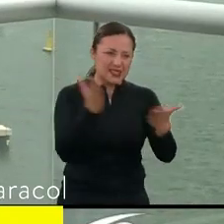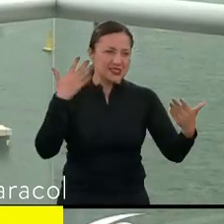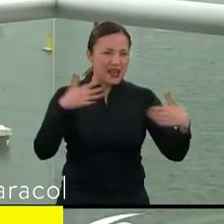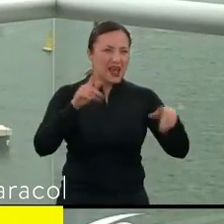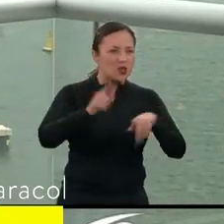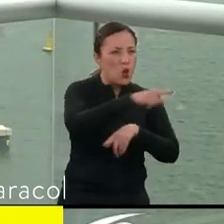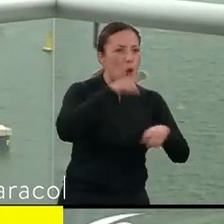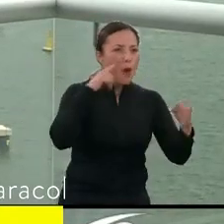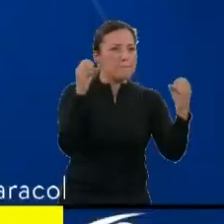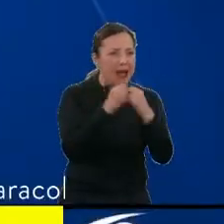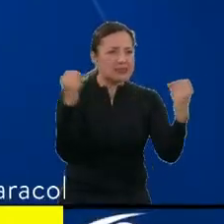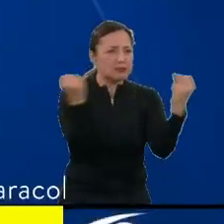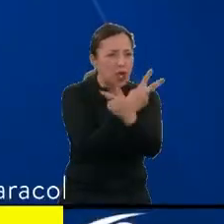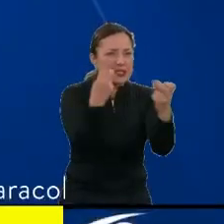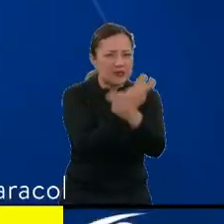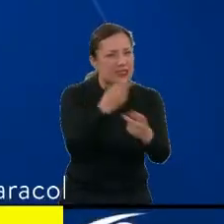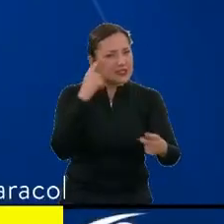violencia.